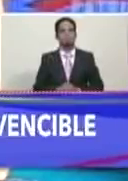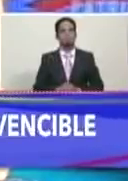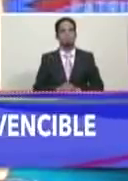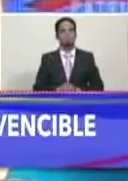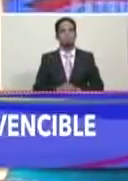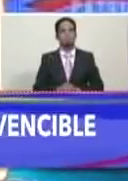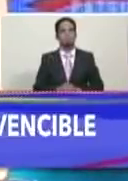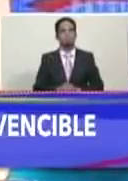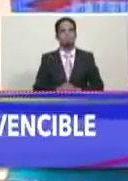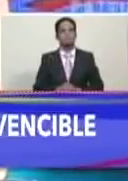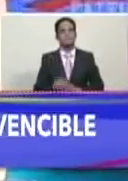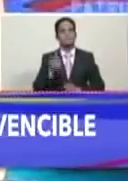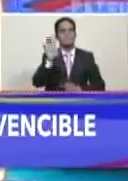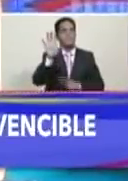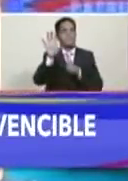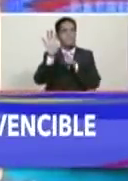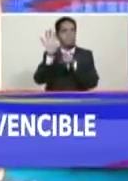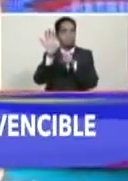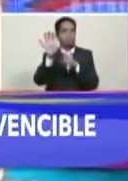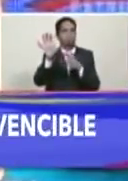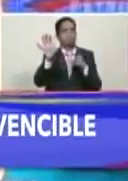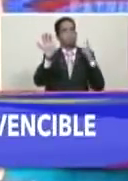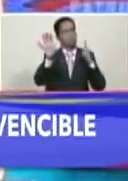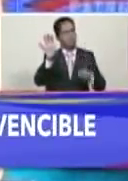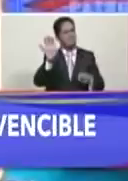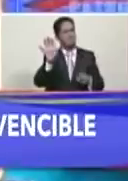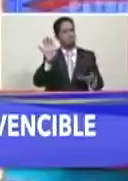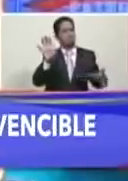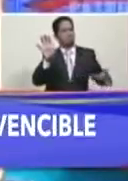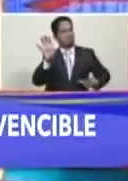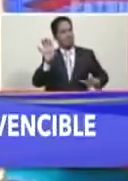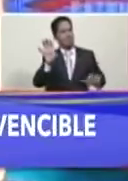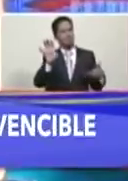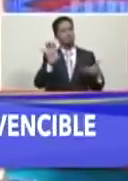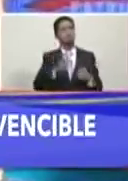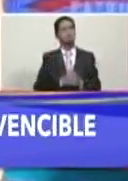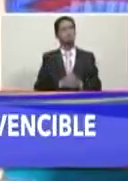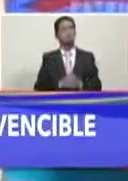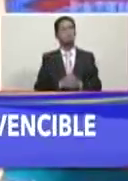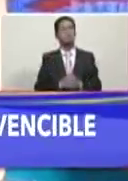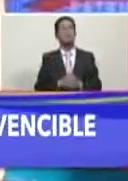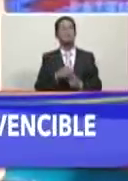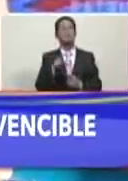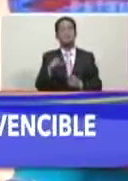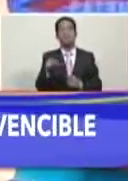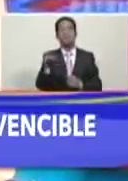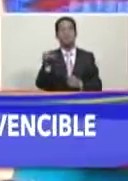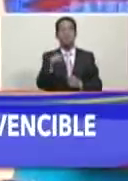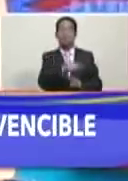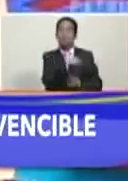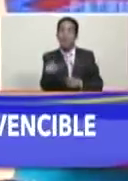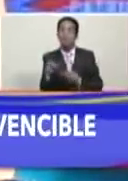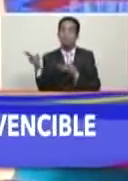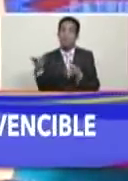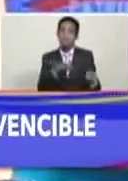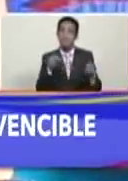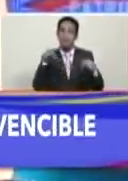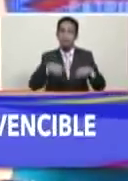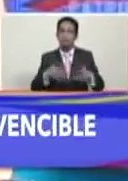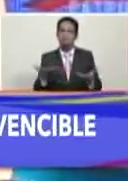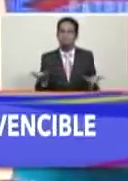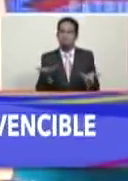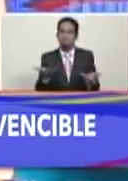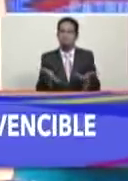Es por la patria que debemos luchar. Y este acto que ustedes me han invitado es un